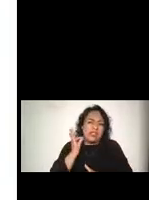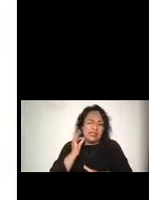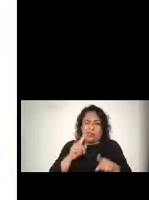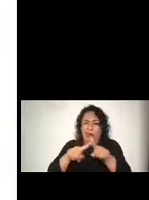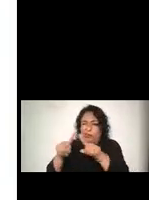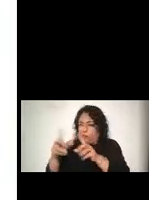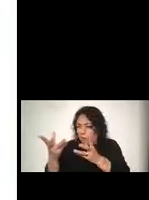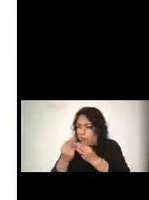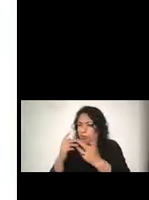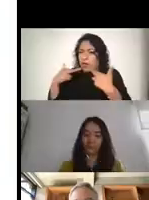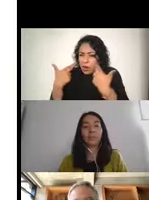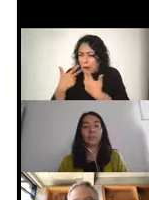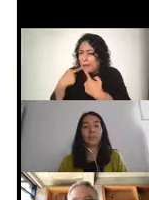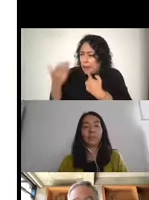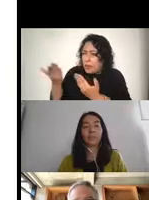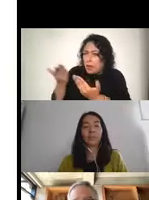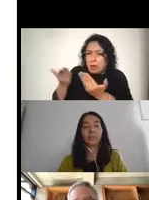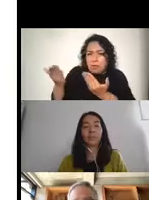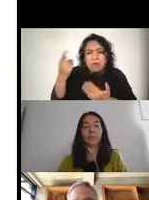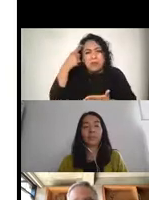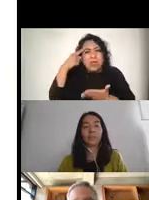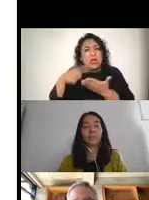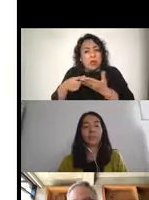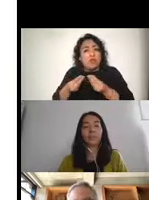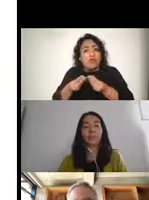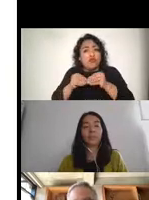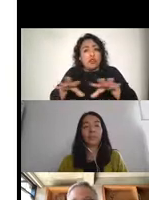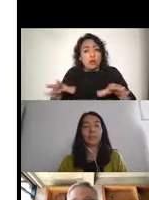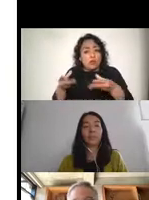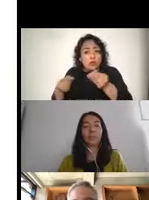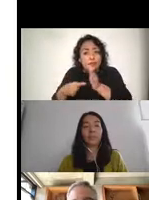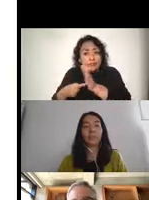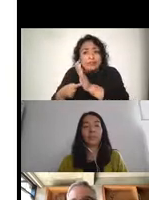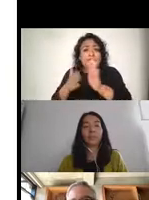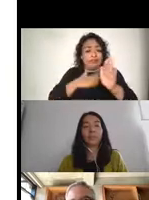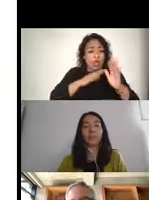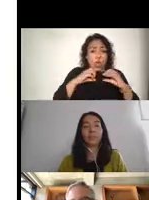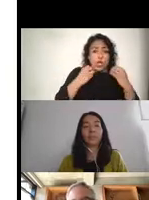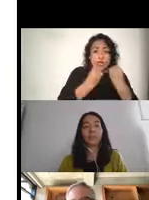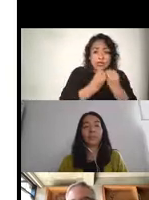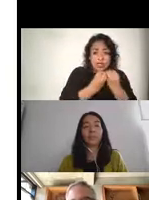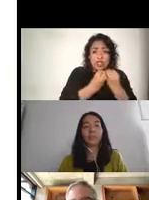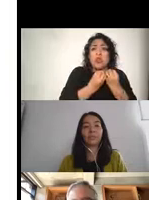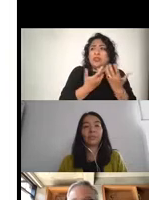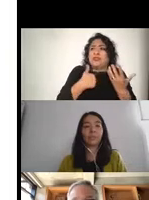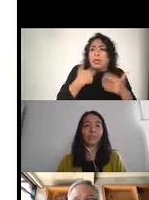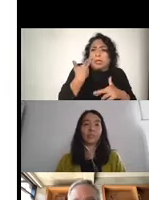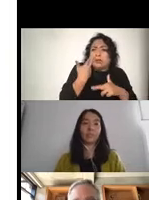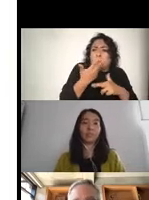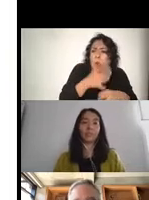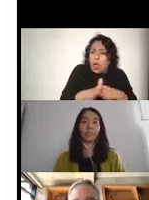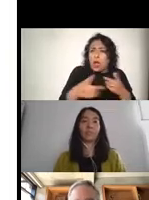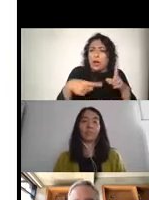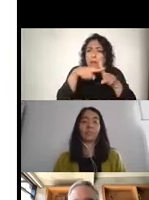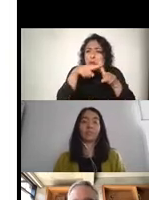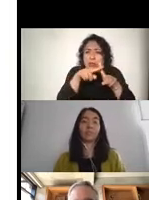autoridad fiscal, etcétera. Creo que recibieron mucha información de qué hacemos las organizaciones, de